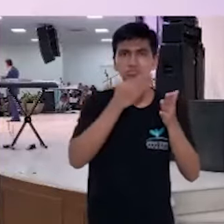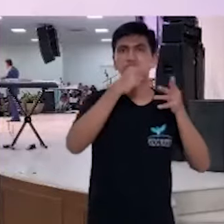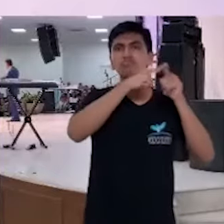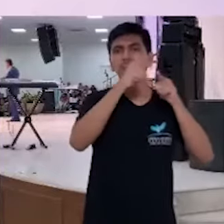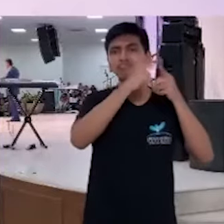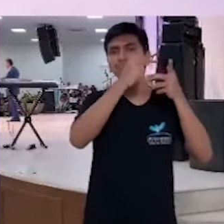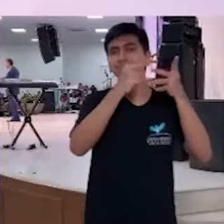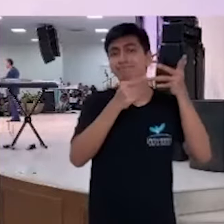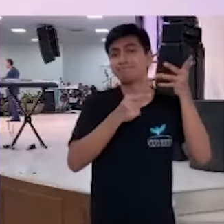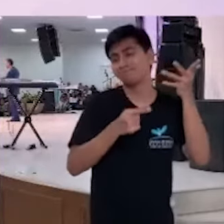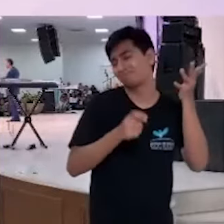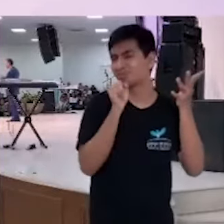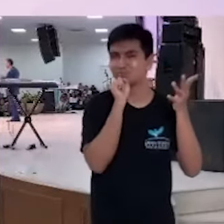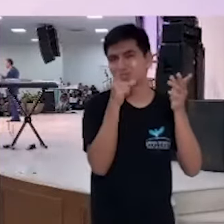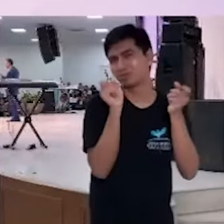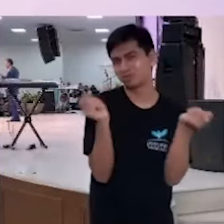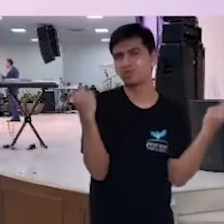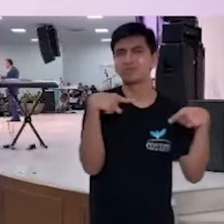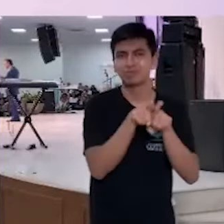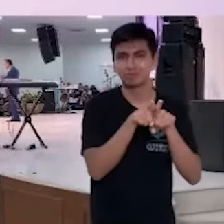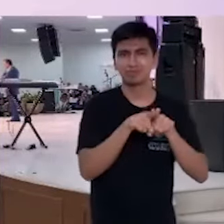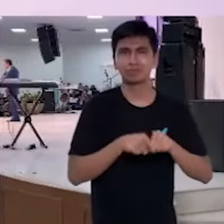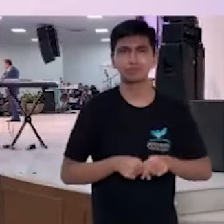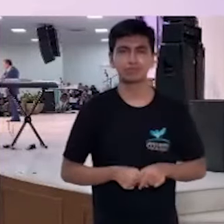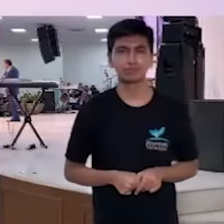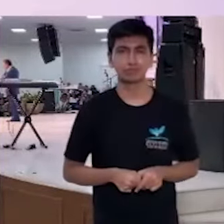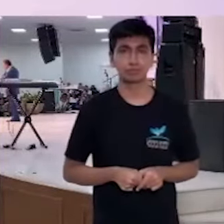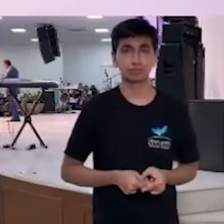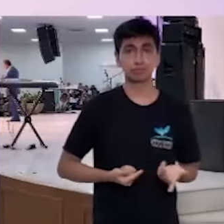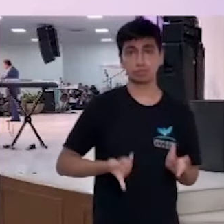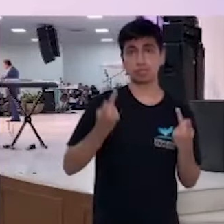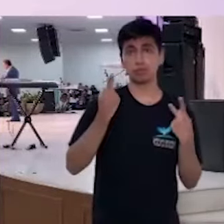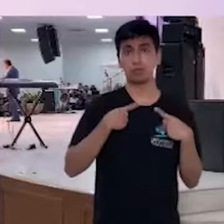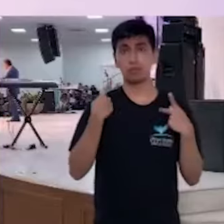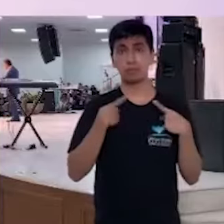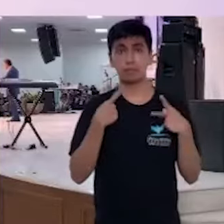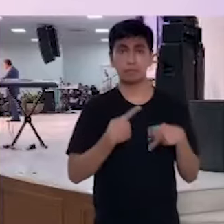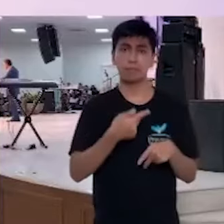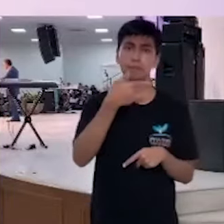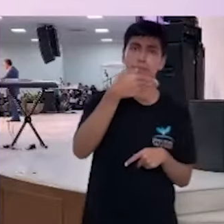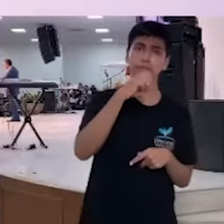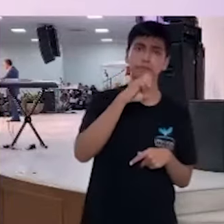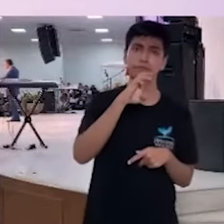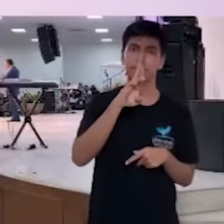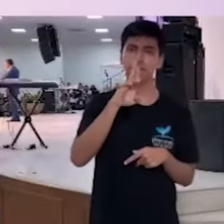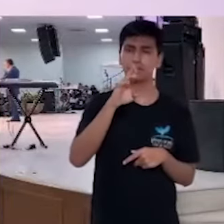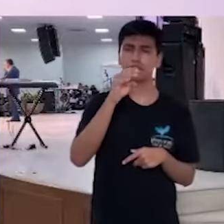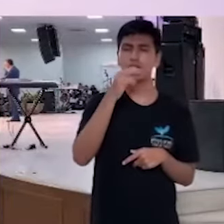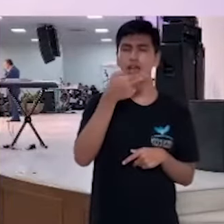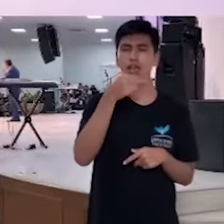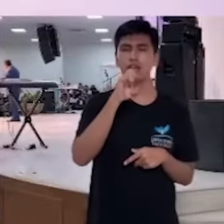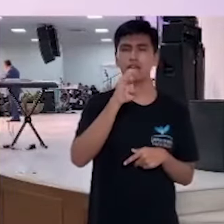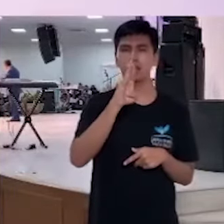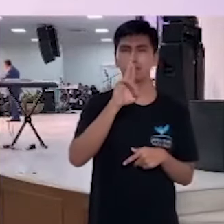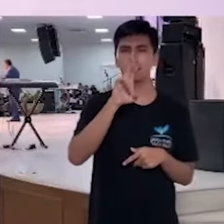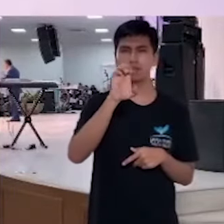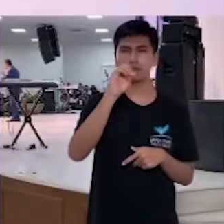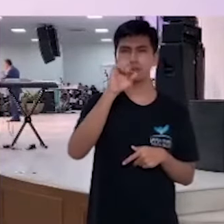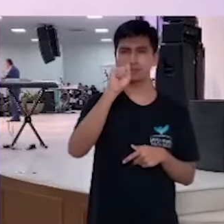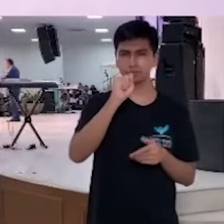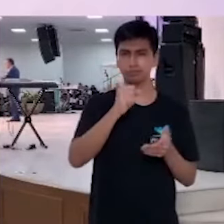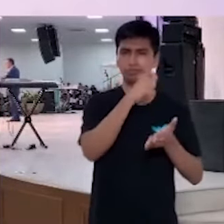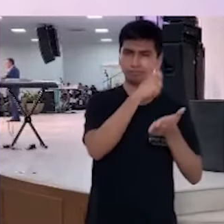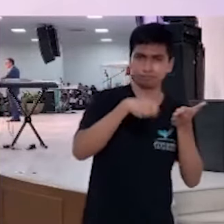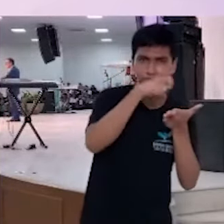hoy. Por eso es que el escritor de Hebreos fue muy claro al decirnos que debemos estar sujetos